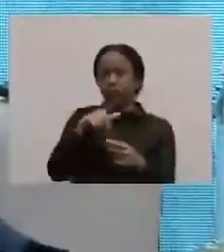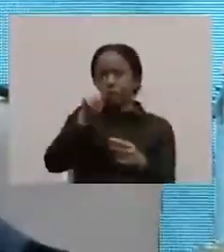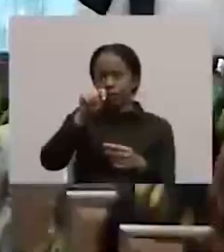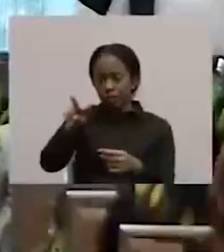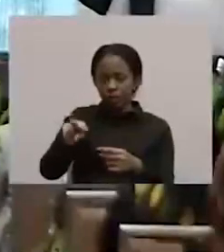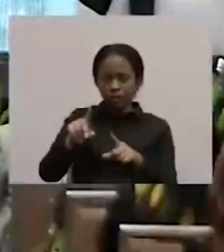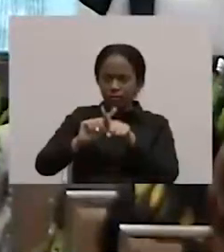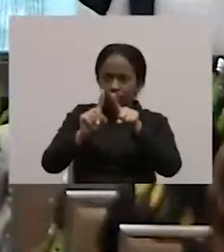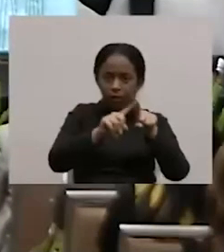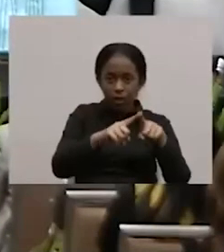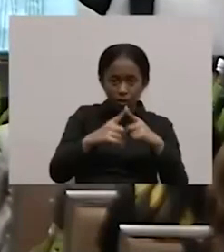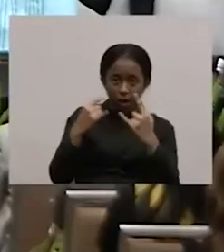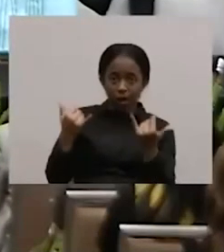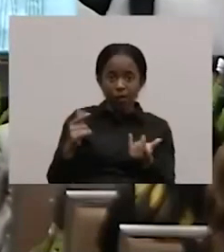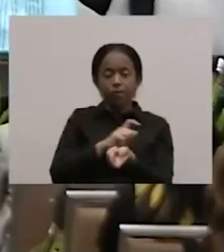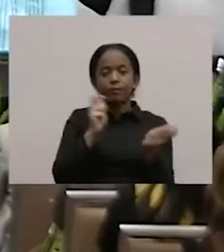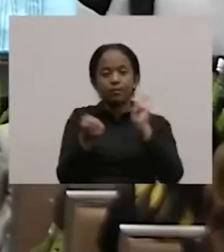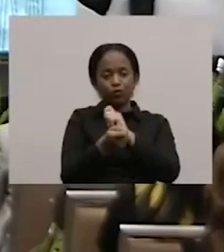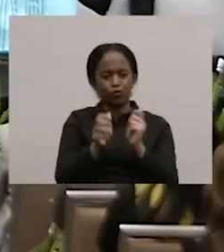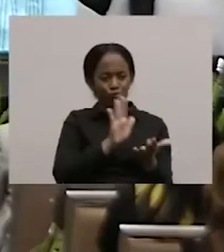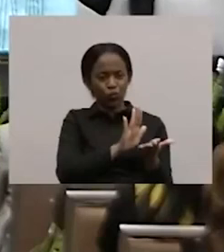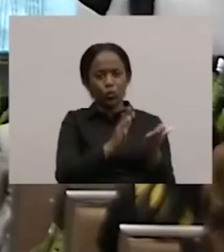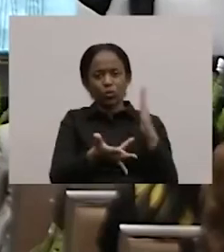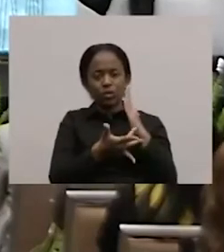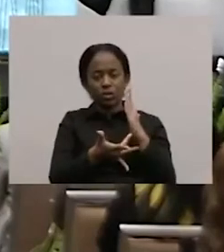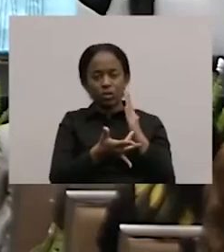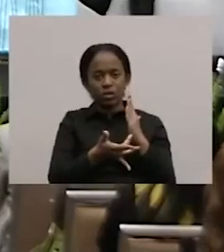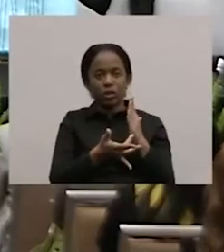contenidos periodísticos que nosotros producimos.